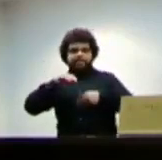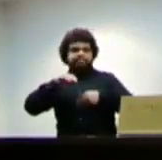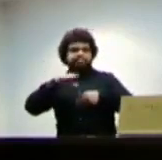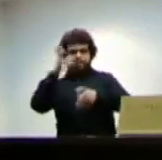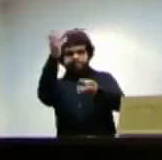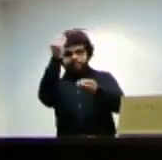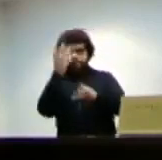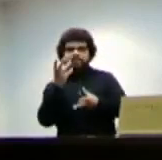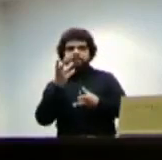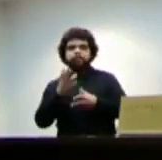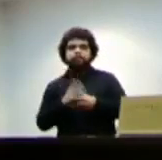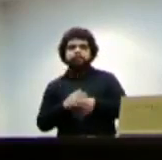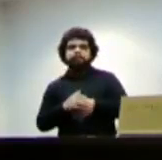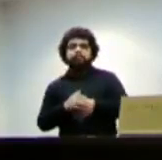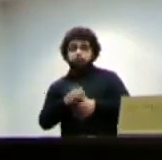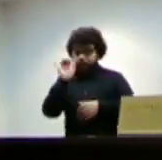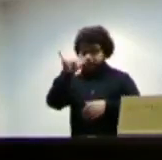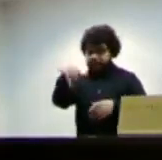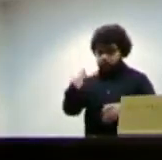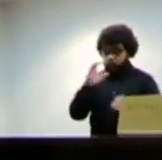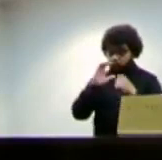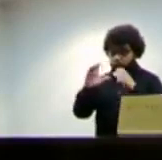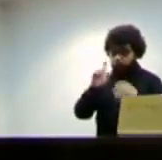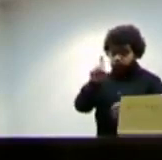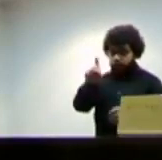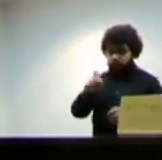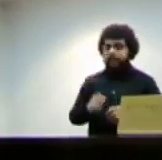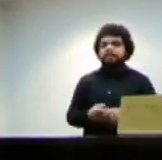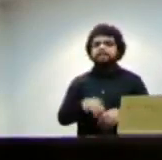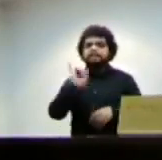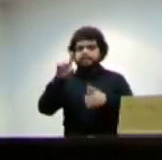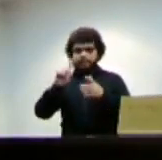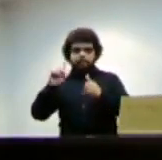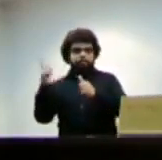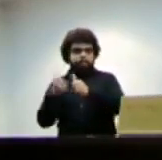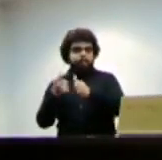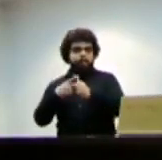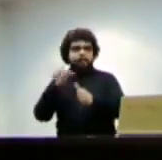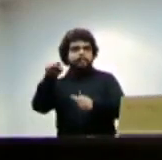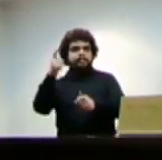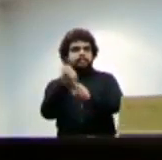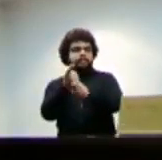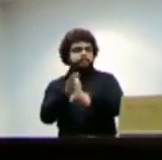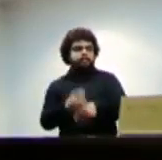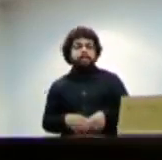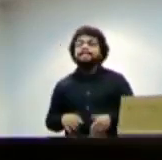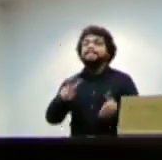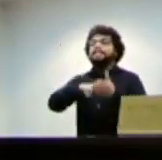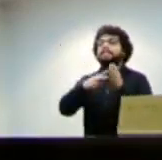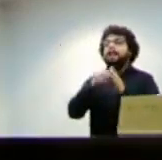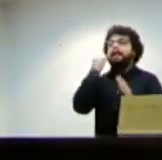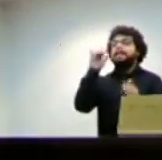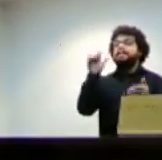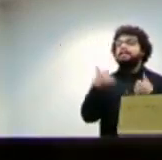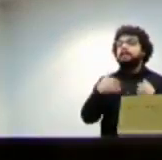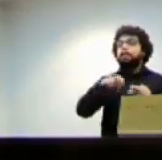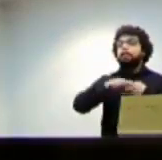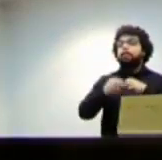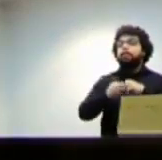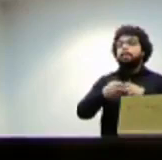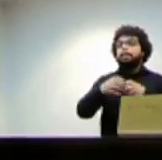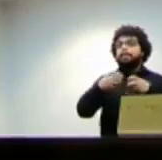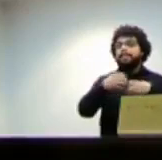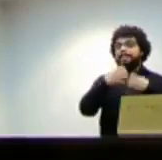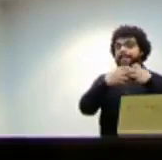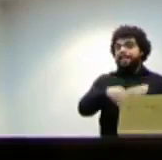Con eso se comunica la central directo inicialmente. O sea, que si hay un problema en generación, Luma no le puede decir